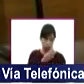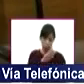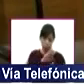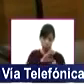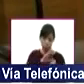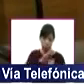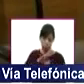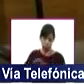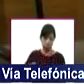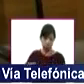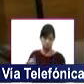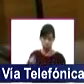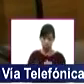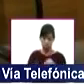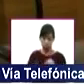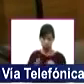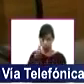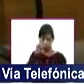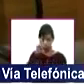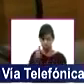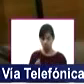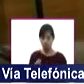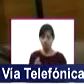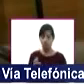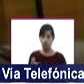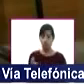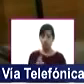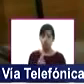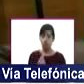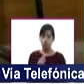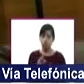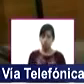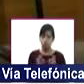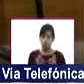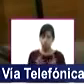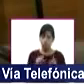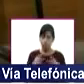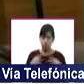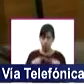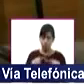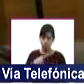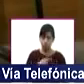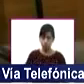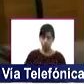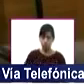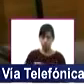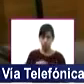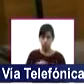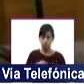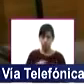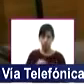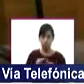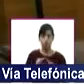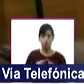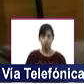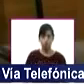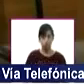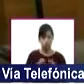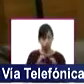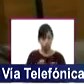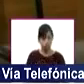tenía, pero sí hay que decir que la propaganda gubernamental y del partido oficial